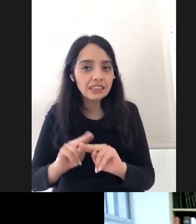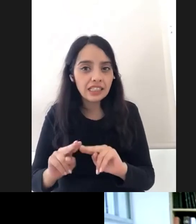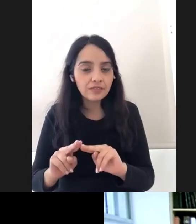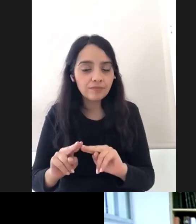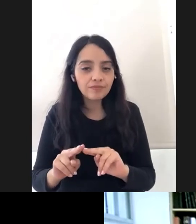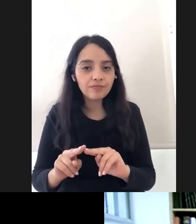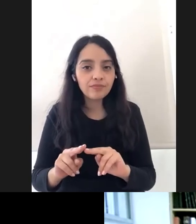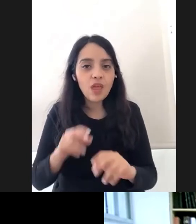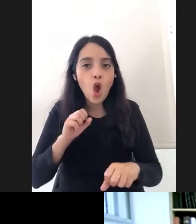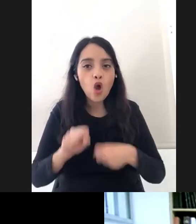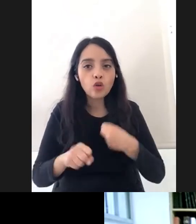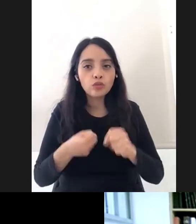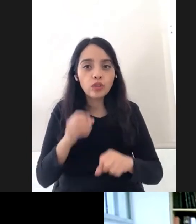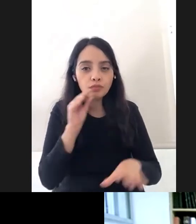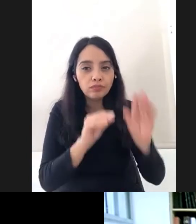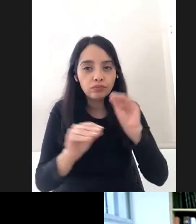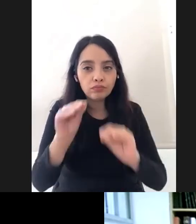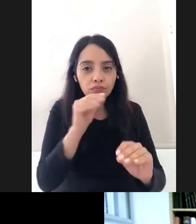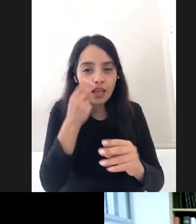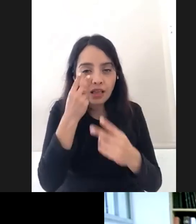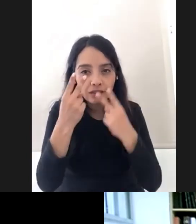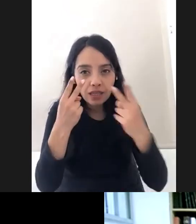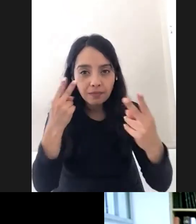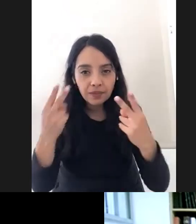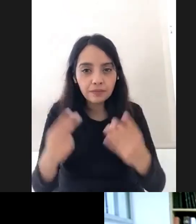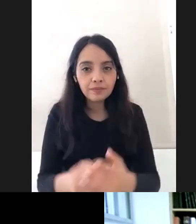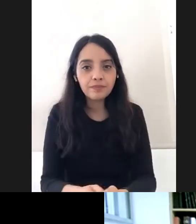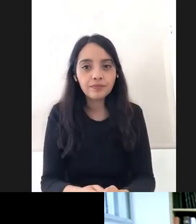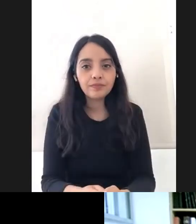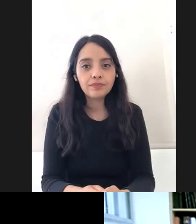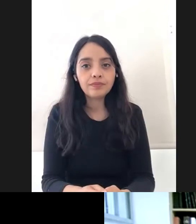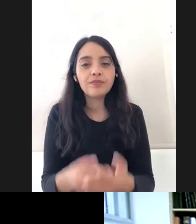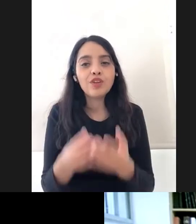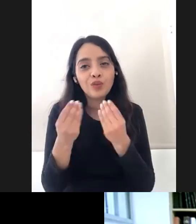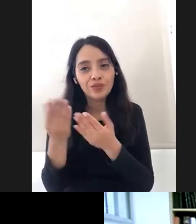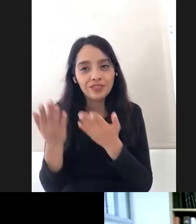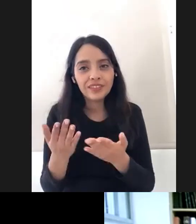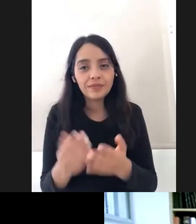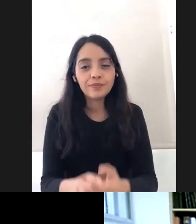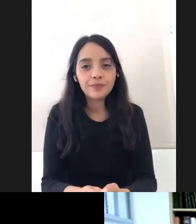la percepción visual. Muy, pero muy bienvenido, Pedro.